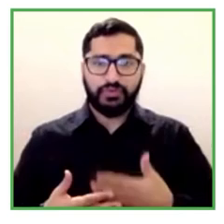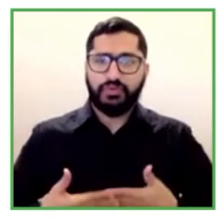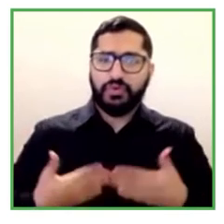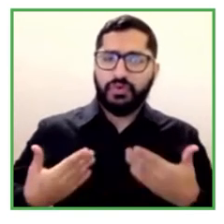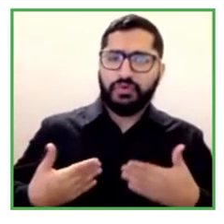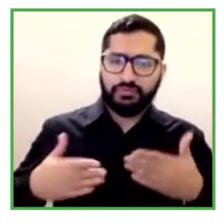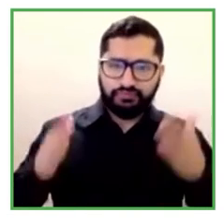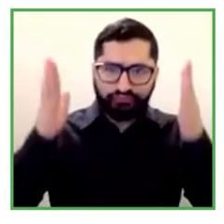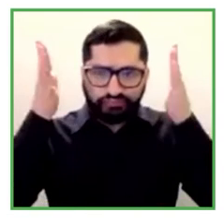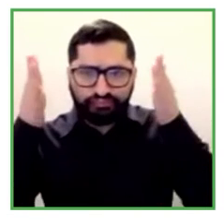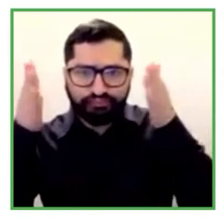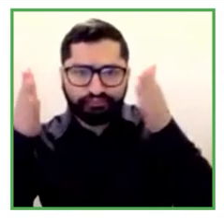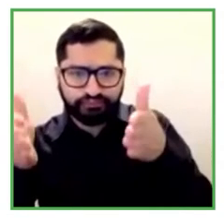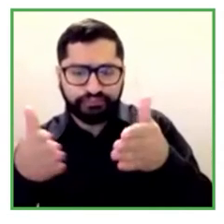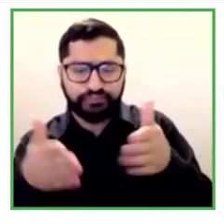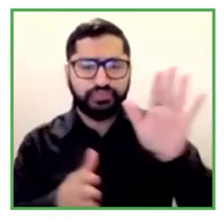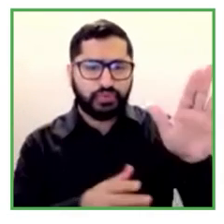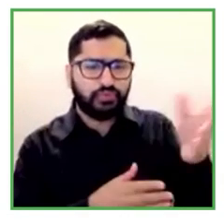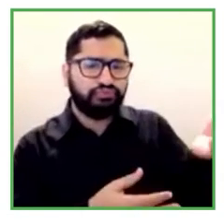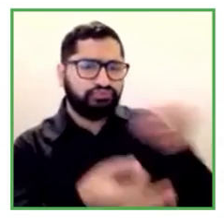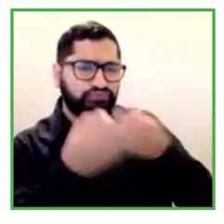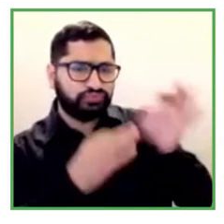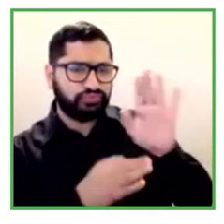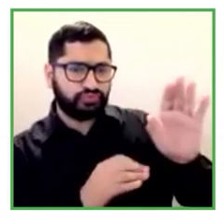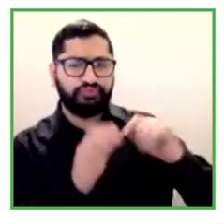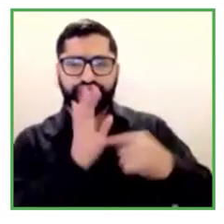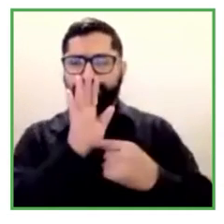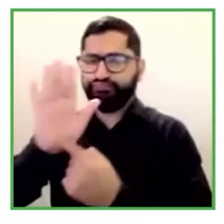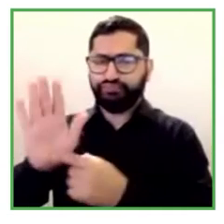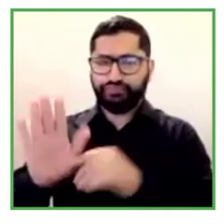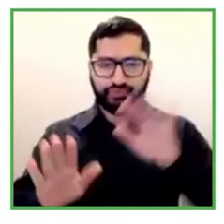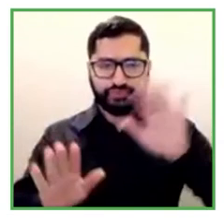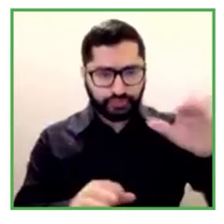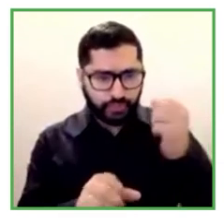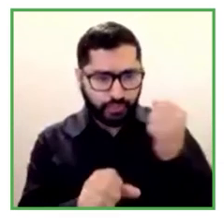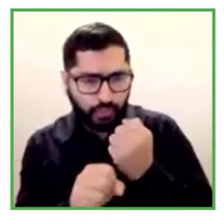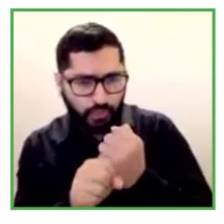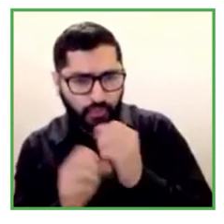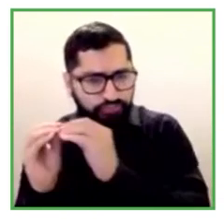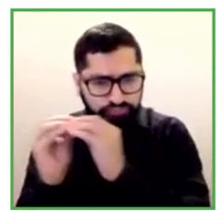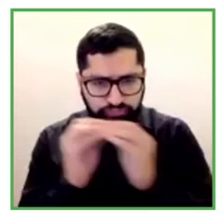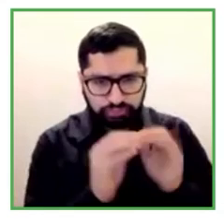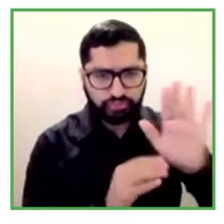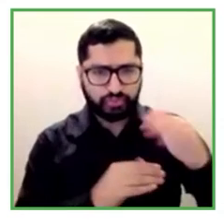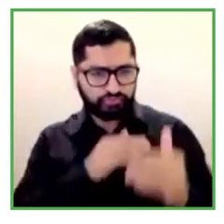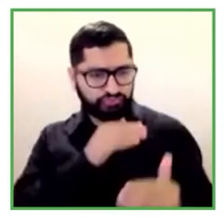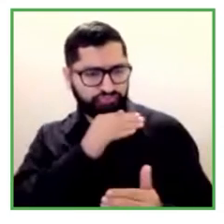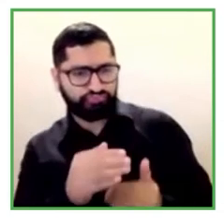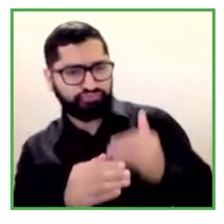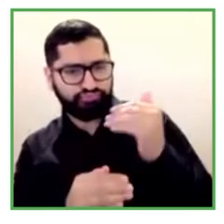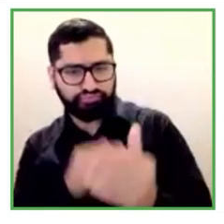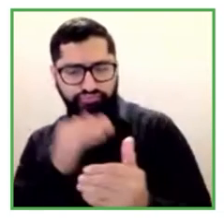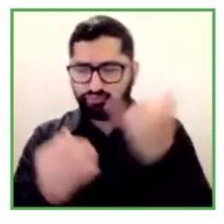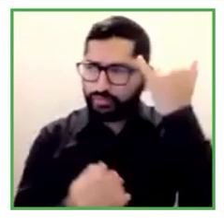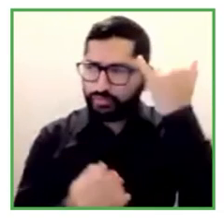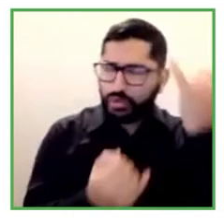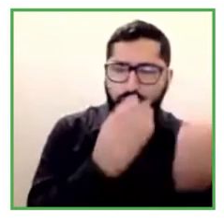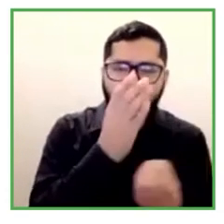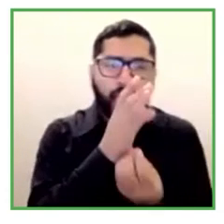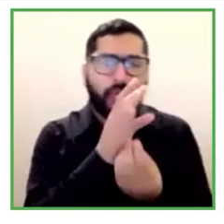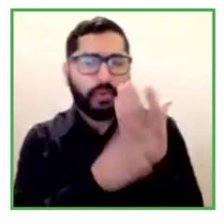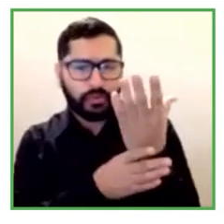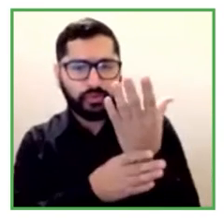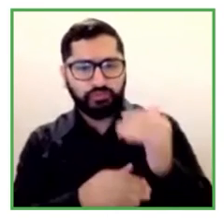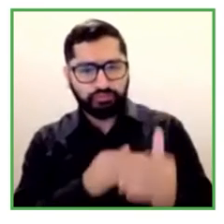presentación, todo lo que han hecho, tantos pasos, tantas innovaciones, pasos muy innovadores para